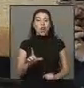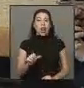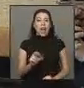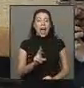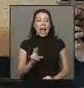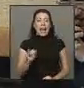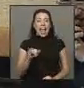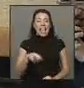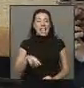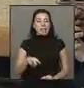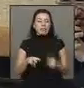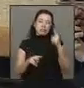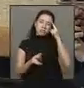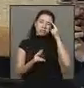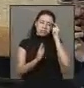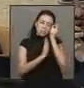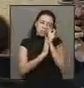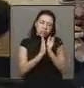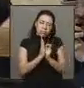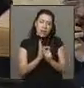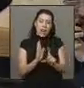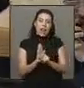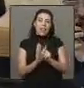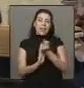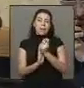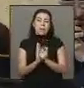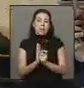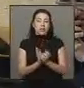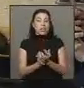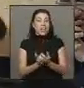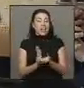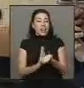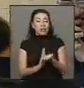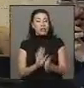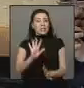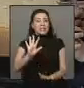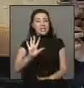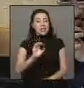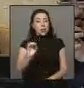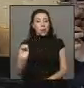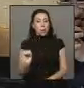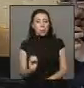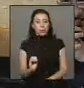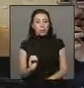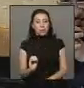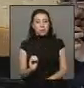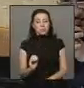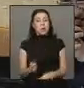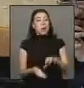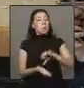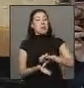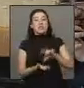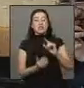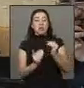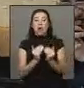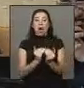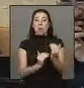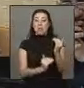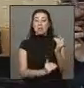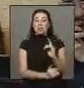como hipótesis en la ley de presupuesto y el reajuste fue del 5%. Bueno, el país no